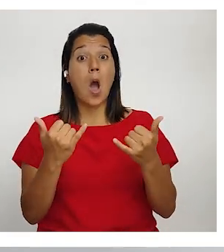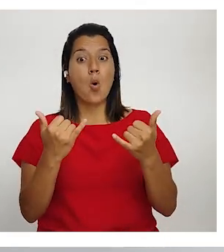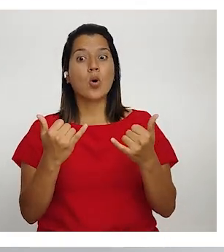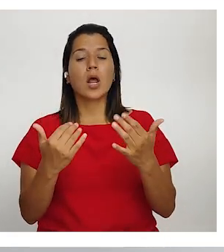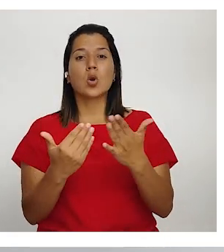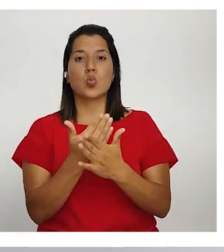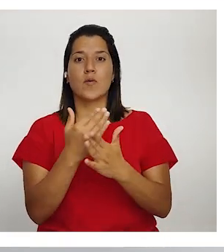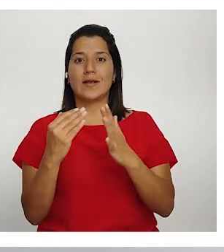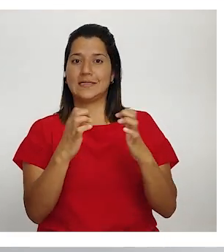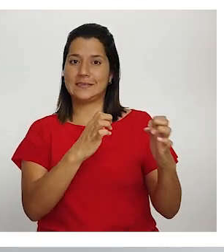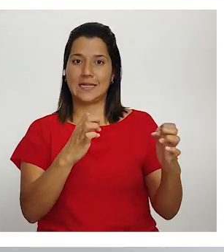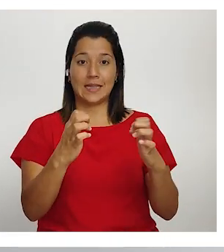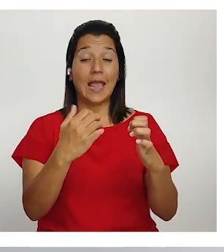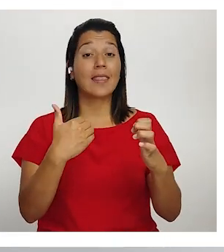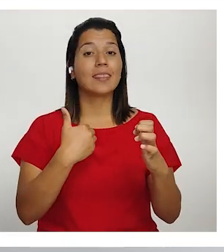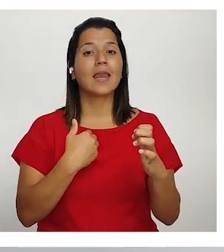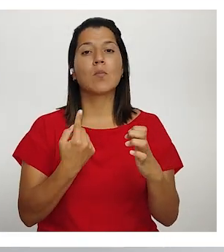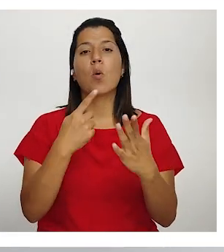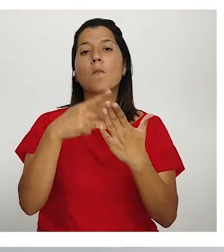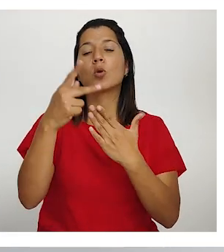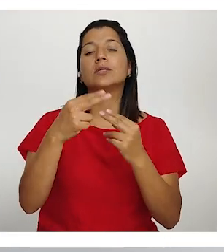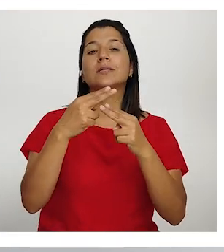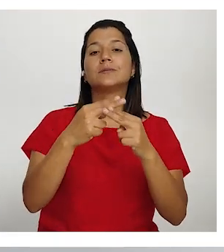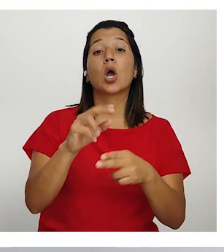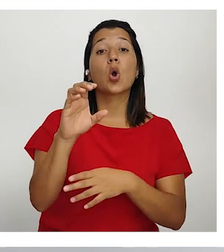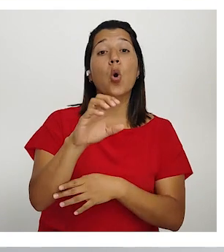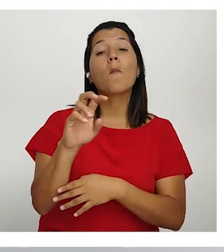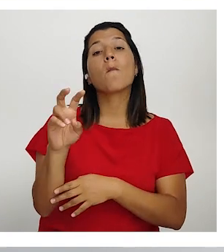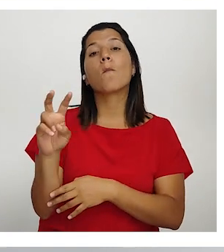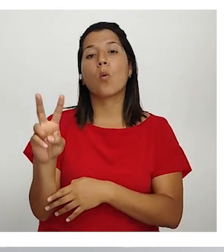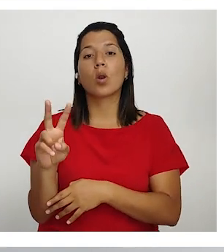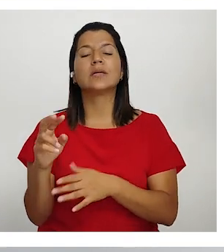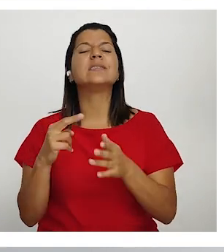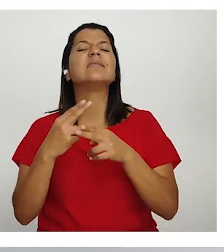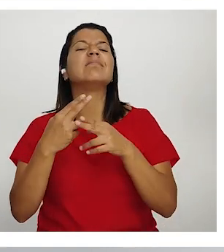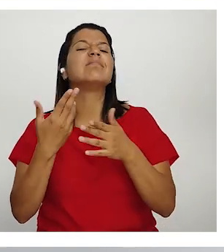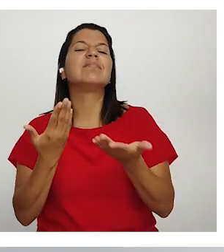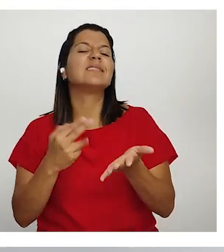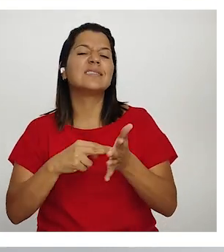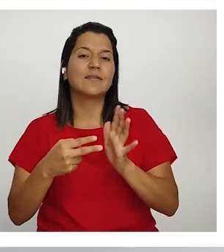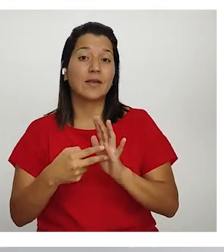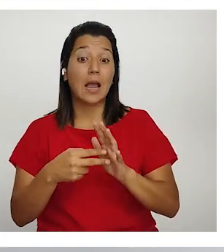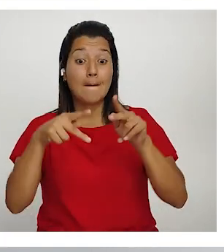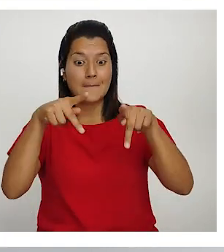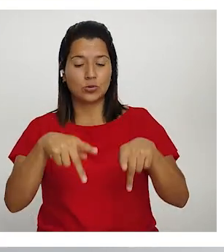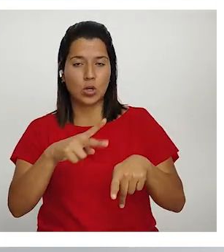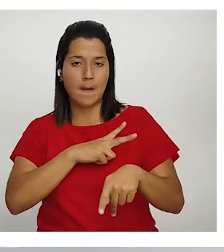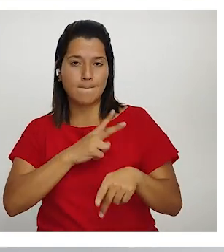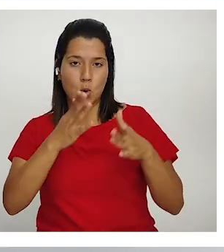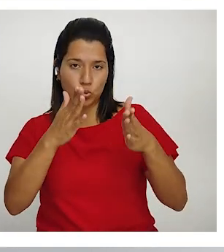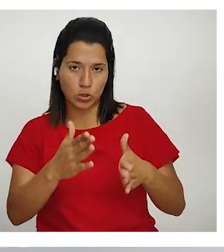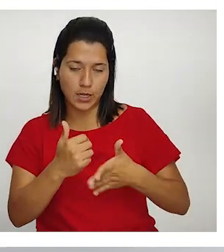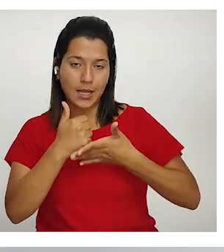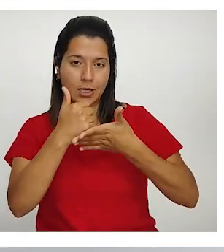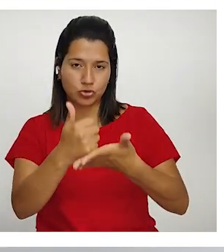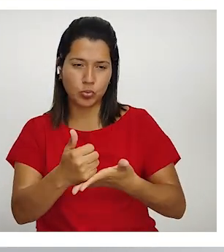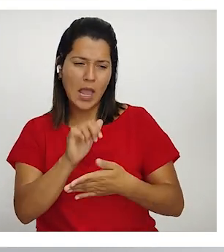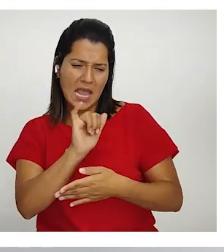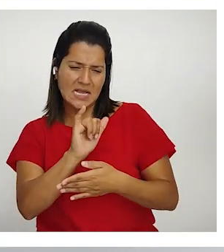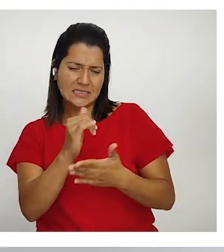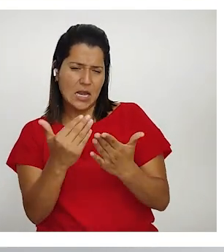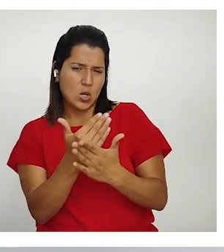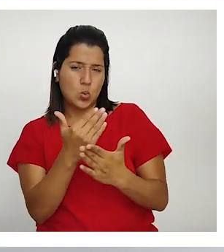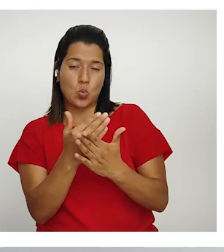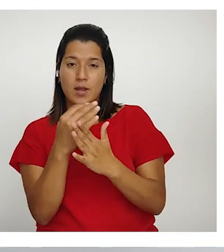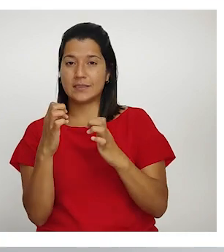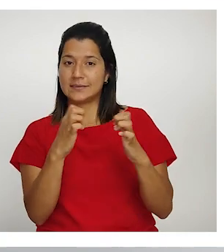un programa llamado Colbol, son colaboradores voluntarios. Esta es una estrategia que está un poco definiéndose o de una